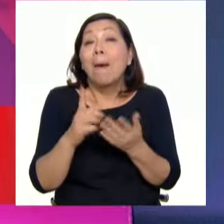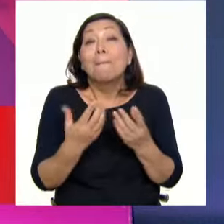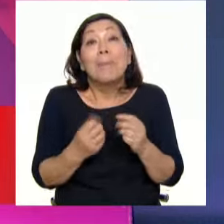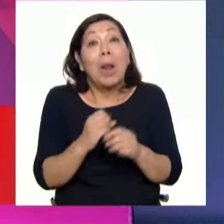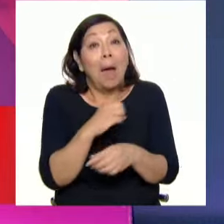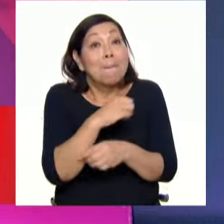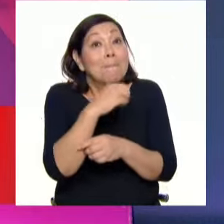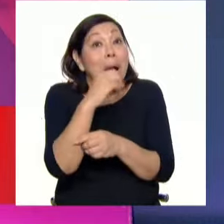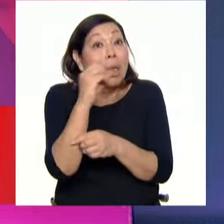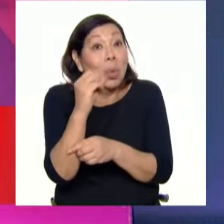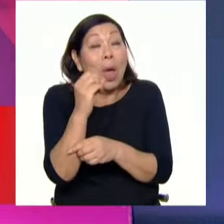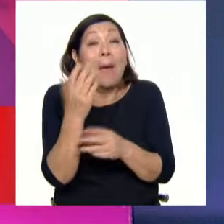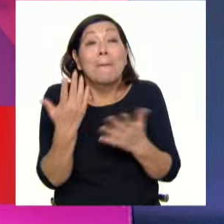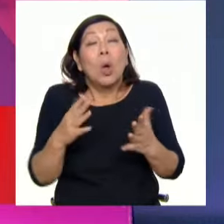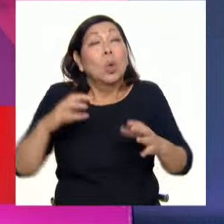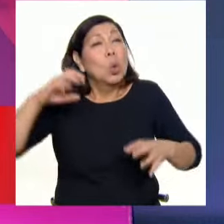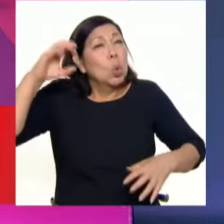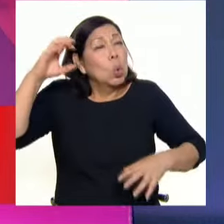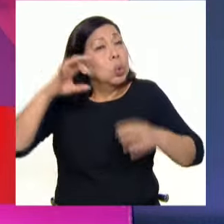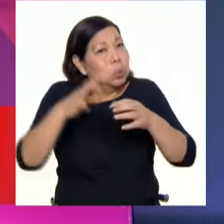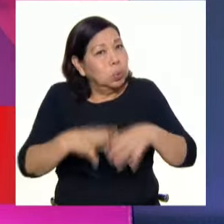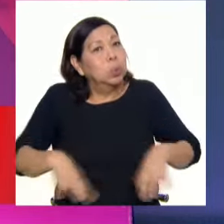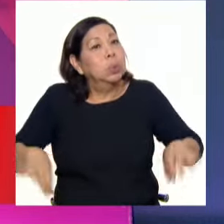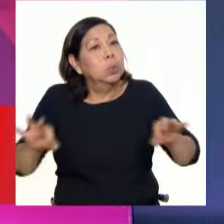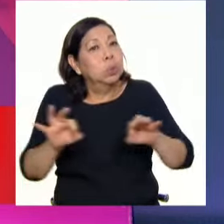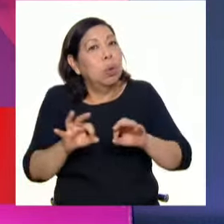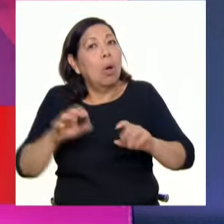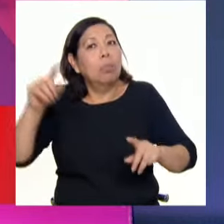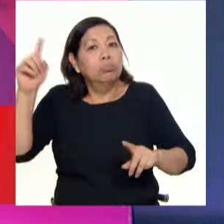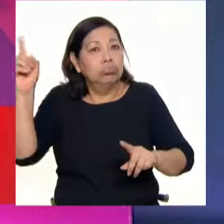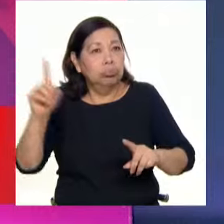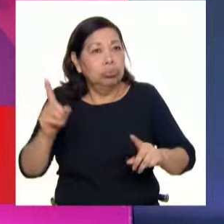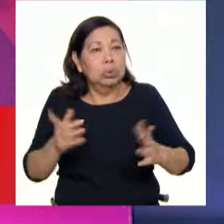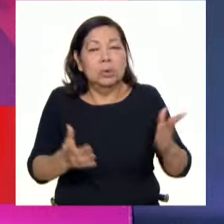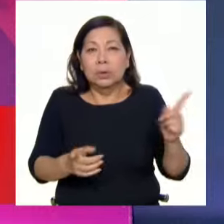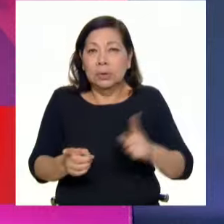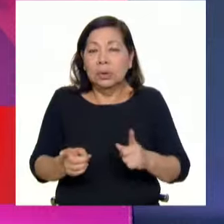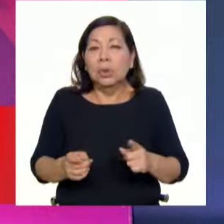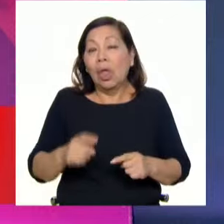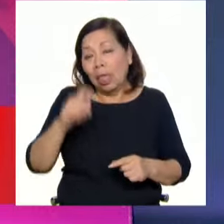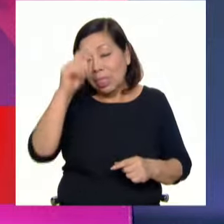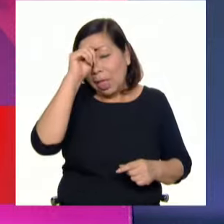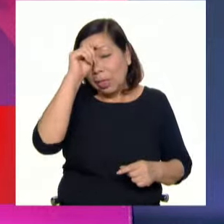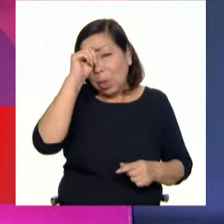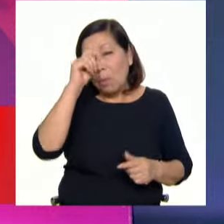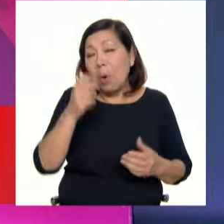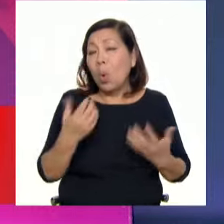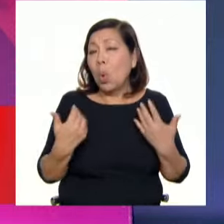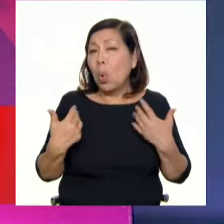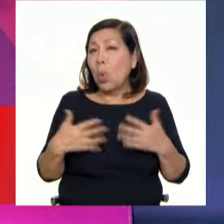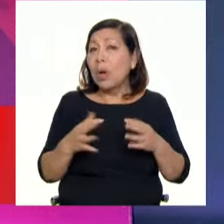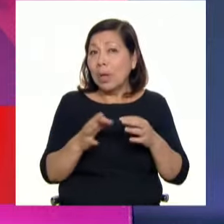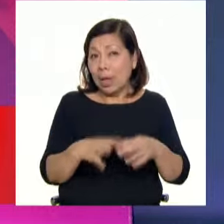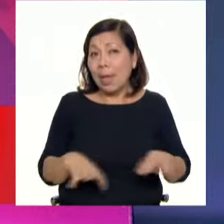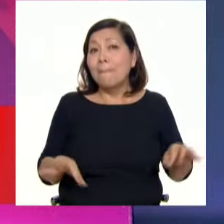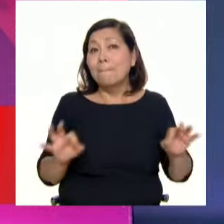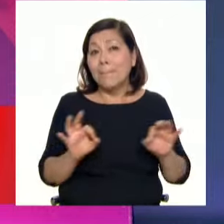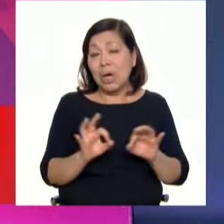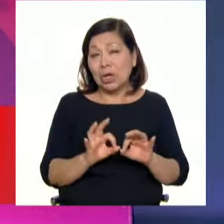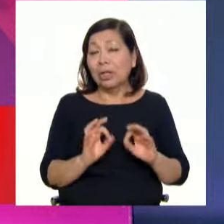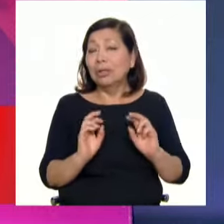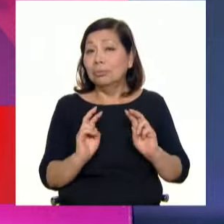la madrugada se han estado presentando lluvias importantes y tormentas en la zona de Tumbes. Lluvias bastante importantes en este